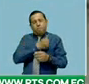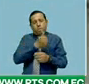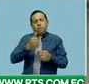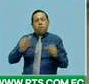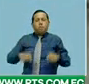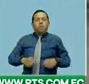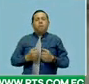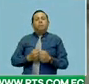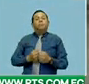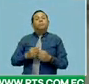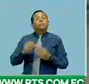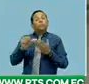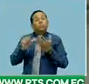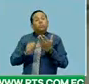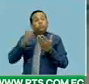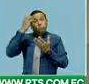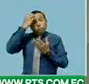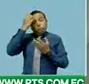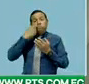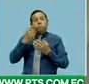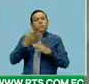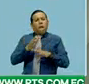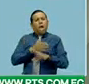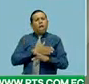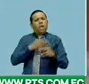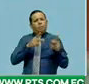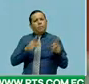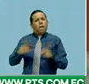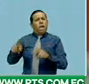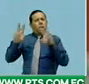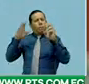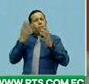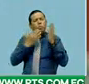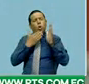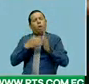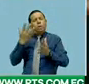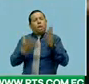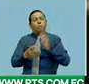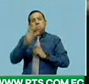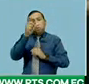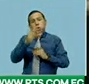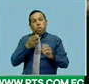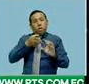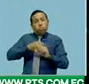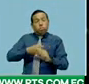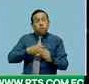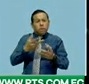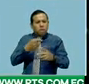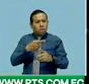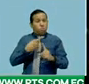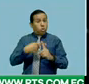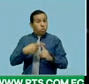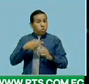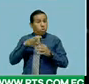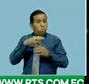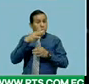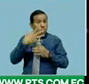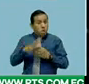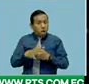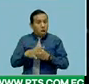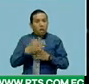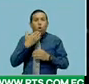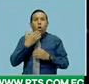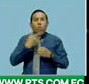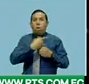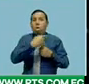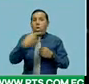Desde el ministerio también tienen listo un plan de protocolo en el caso de que algún estudiante dé positivo para coronavirus. Se crea un círculo